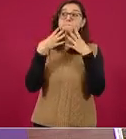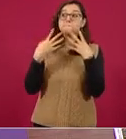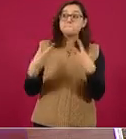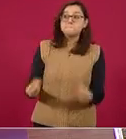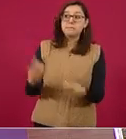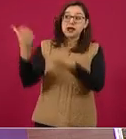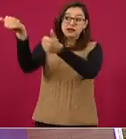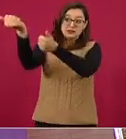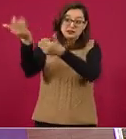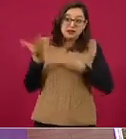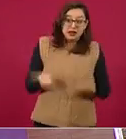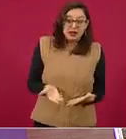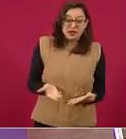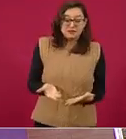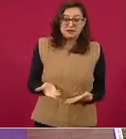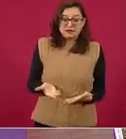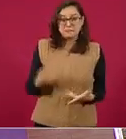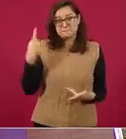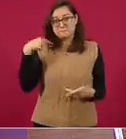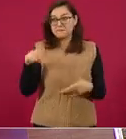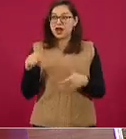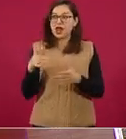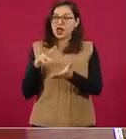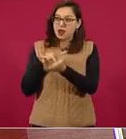o antes,